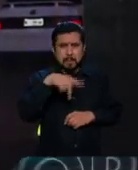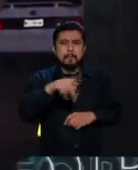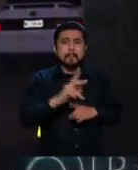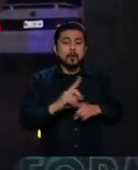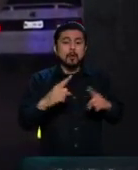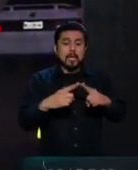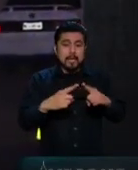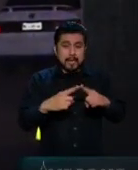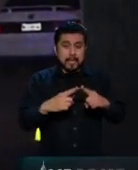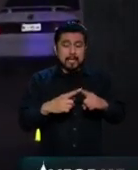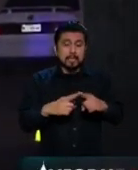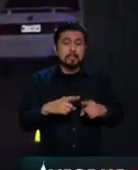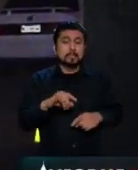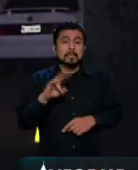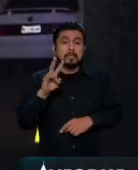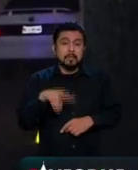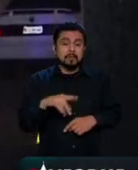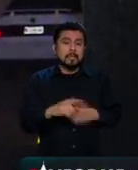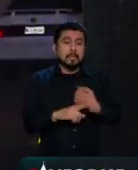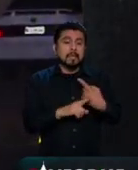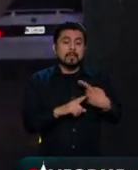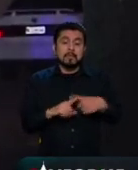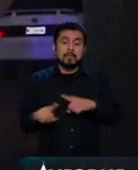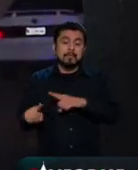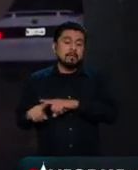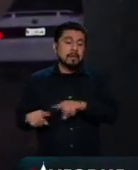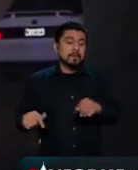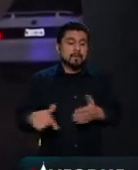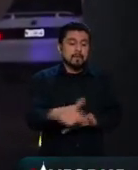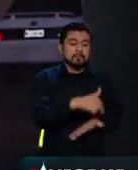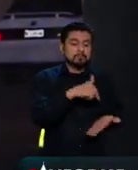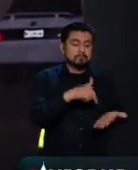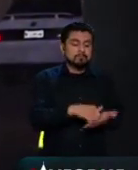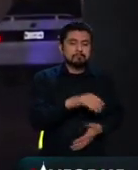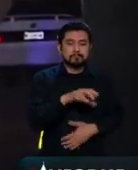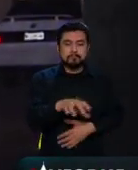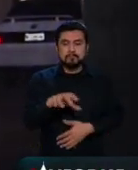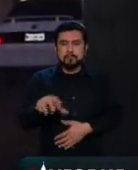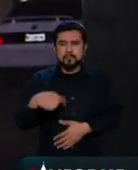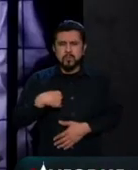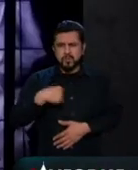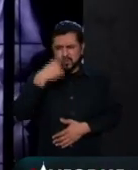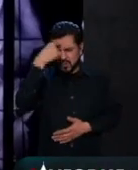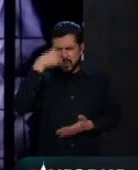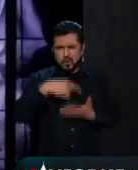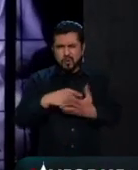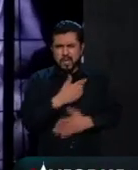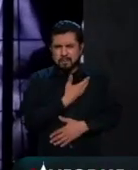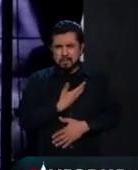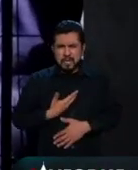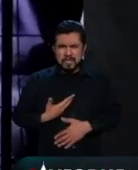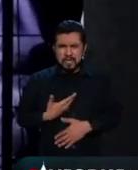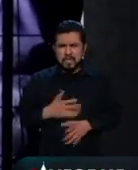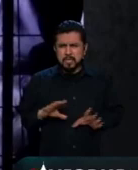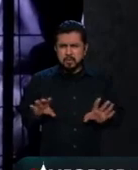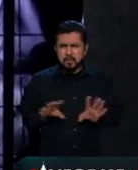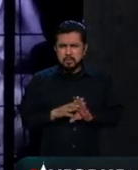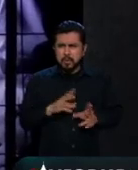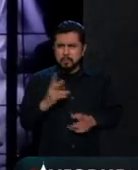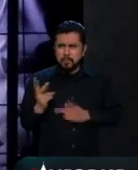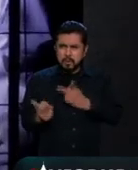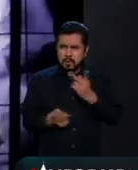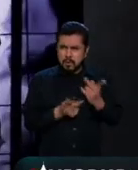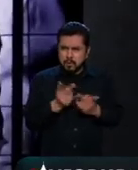está en prácticamente los diferentes frentes. Me da la impresión que el presidente está cuestionando esta